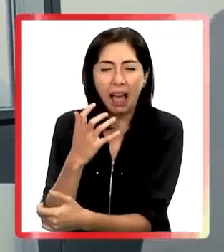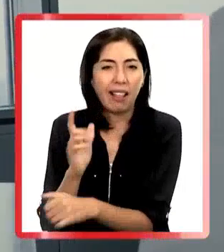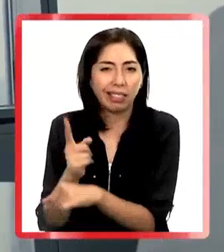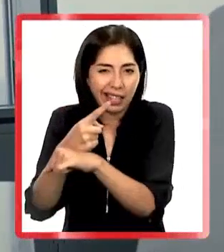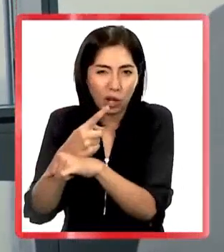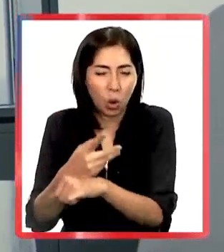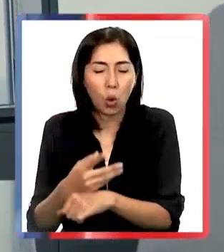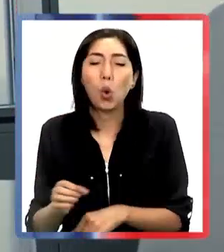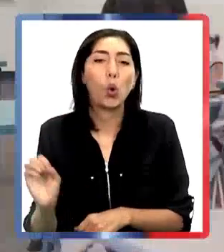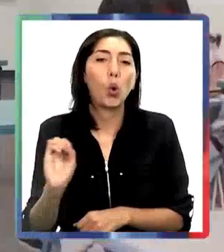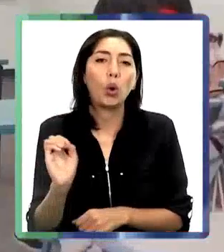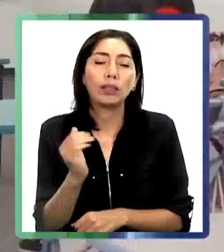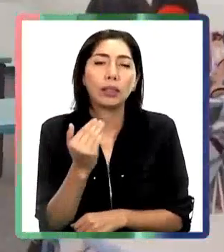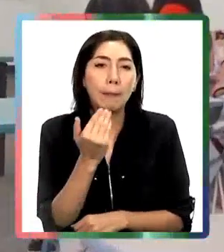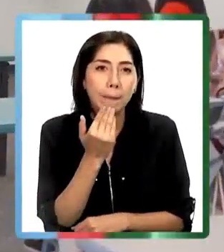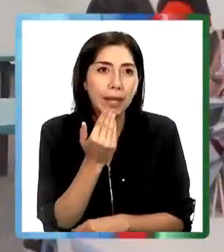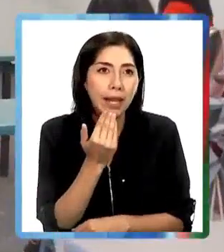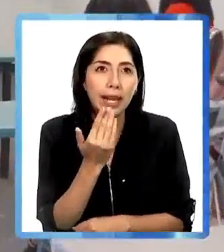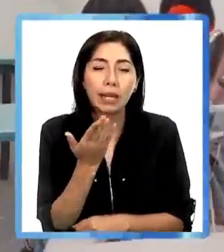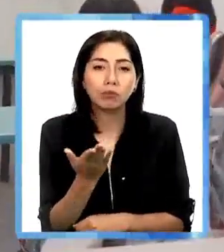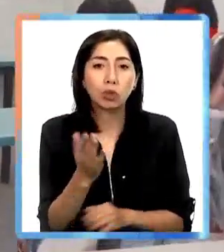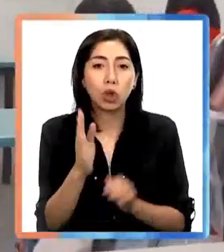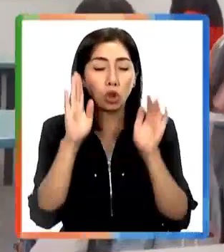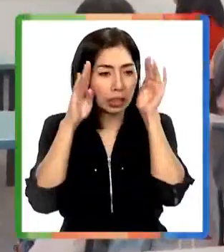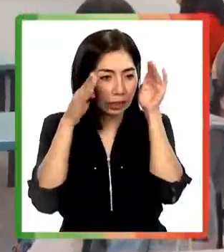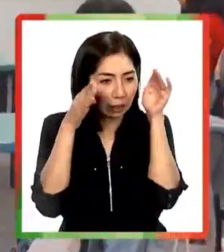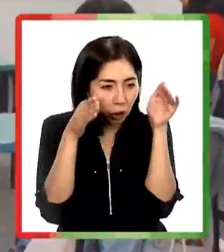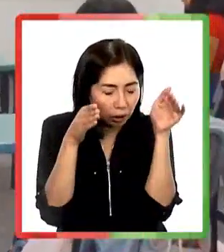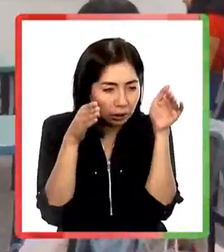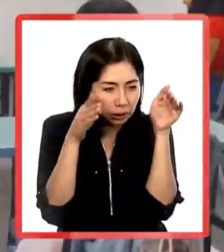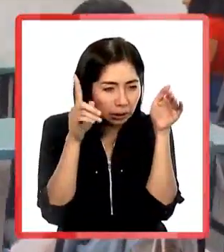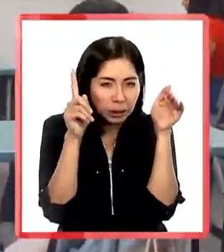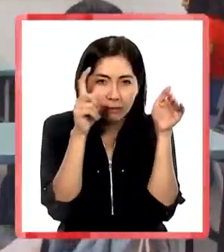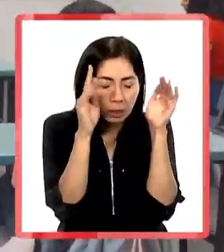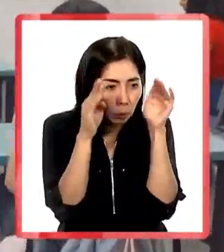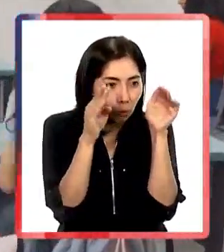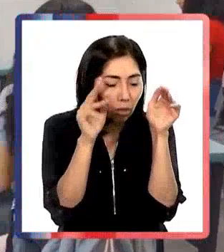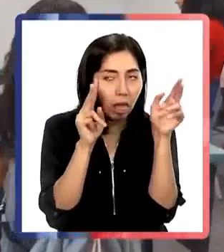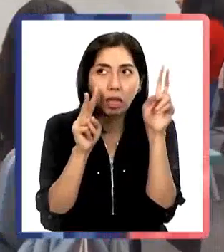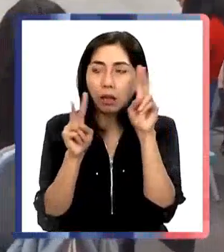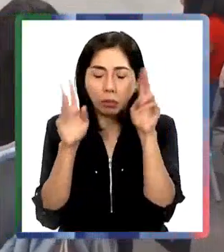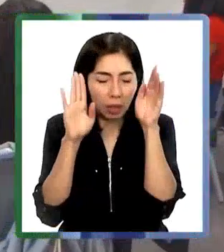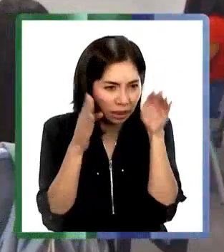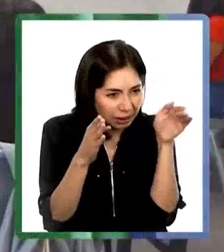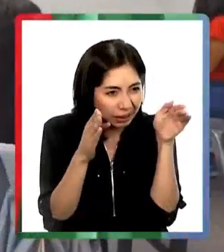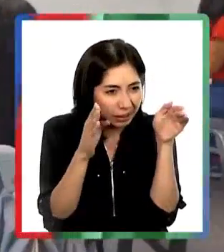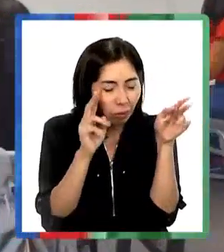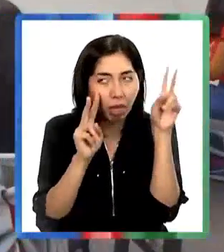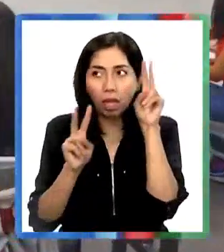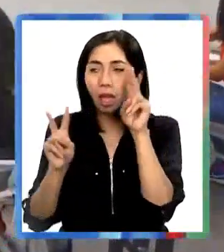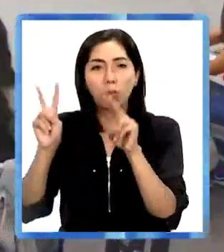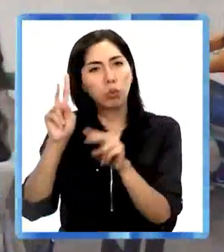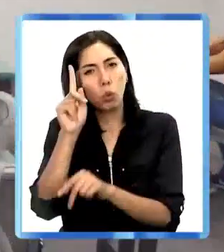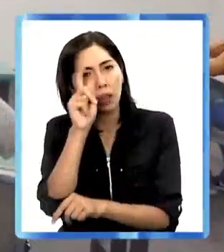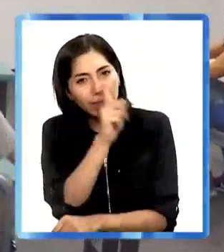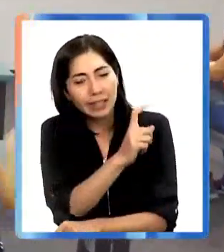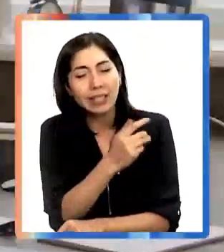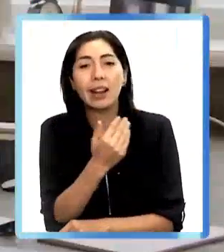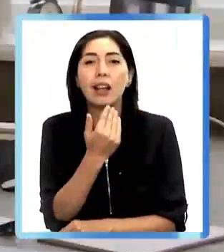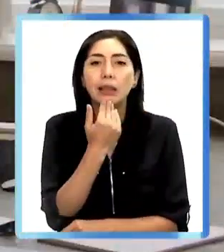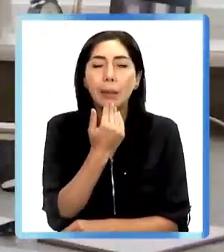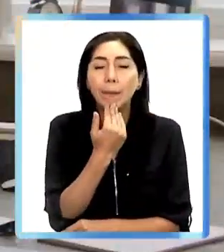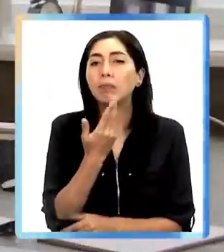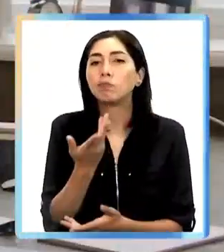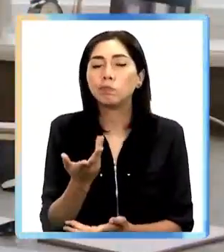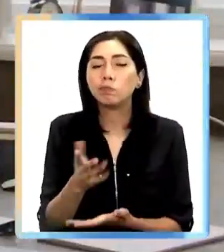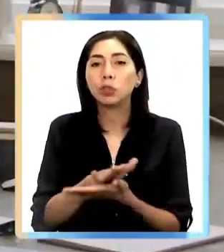complejas. Pueden haber variaciones en la concentración, mayor dificultad para concentrarse, mayor dificultad para responder